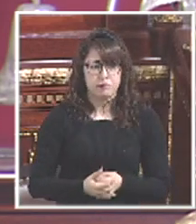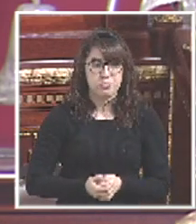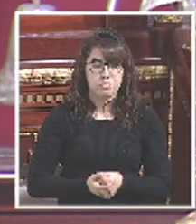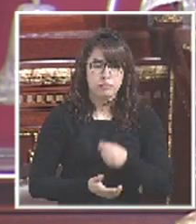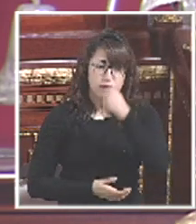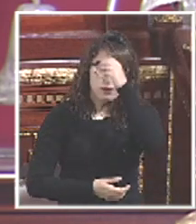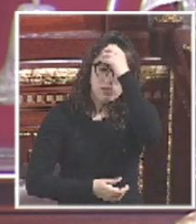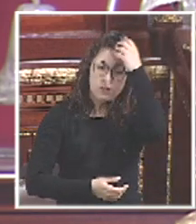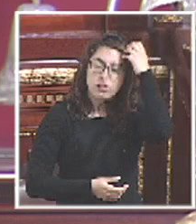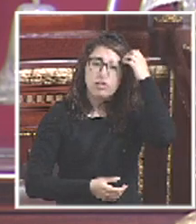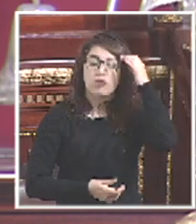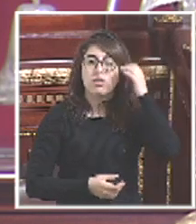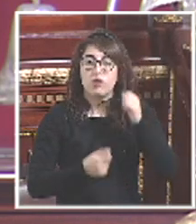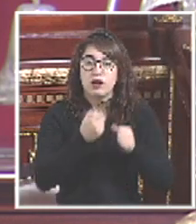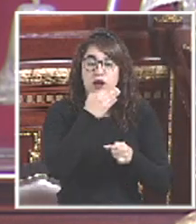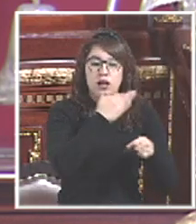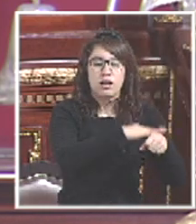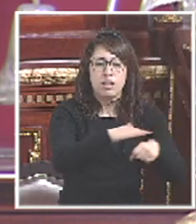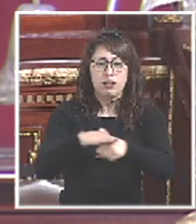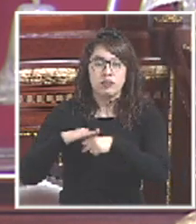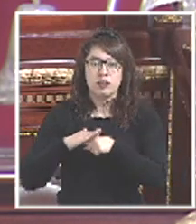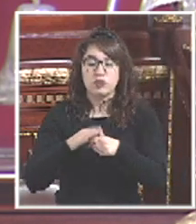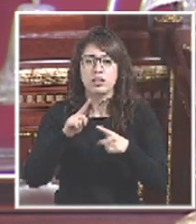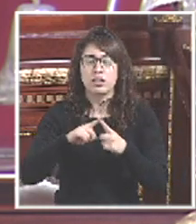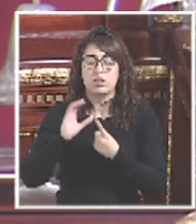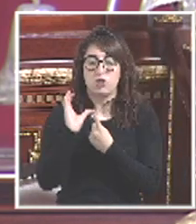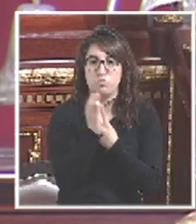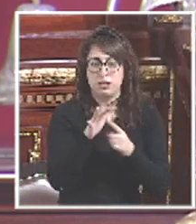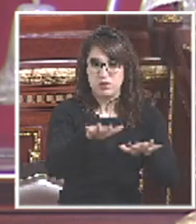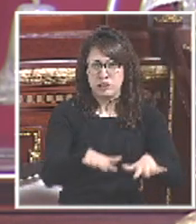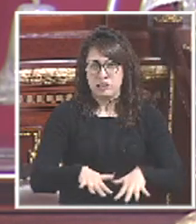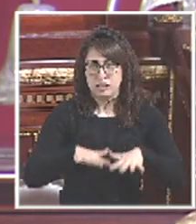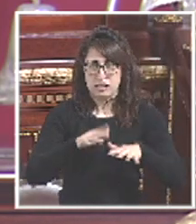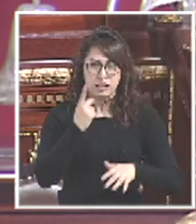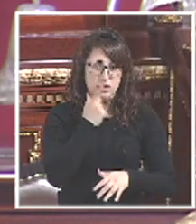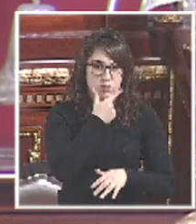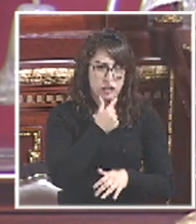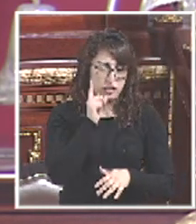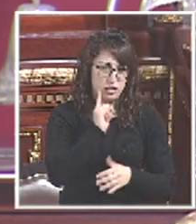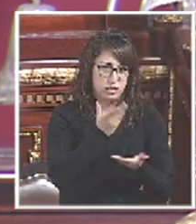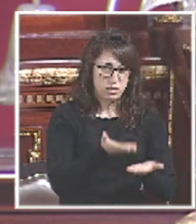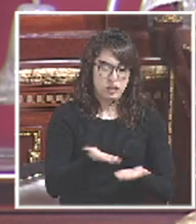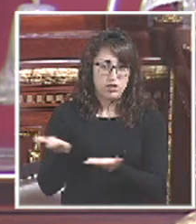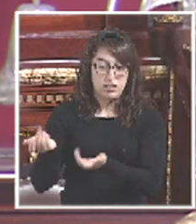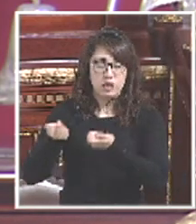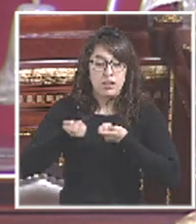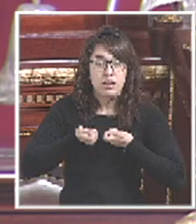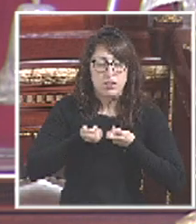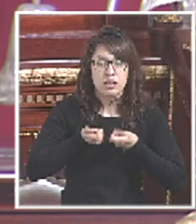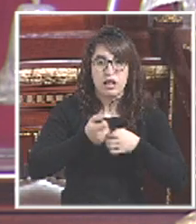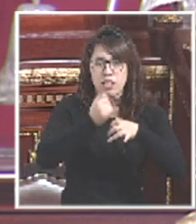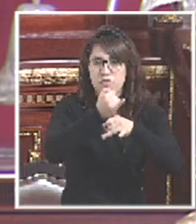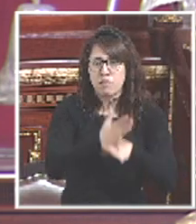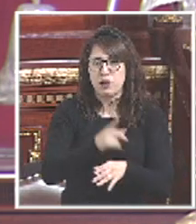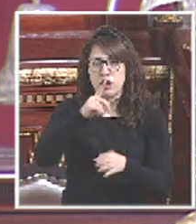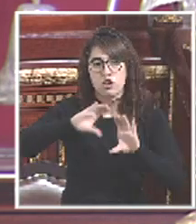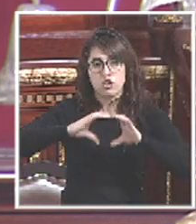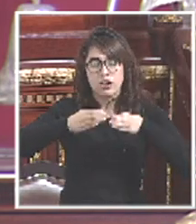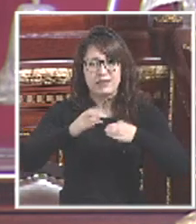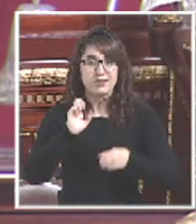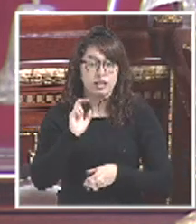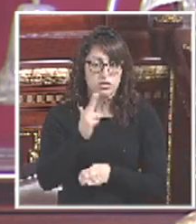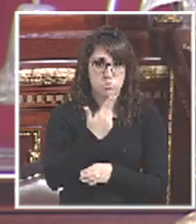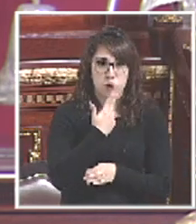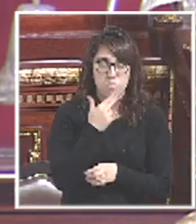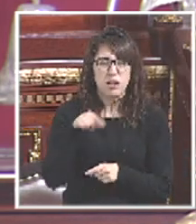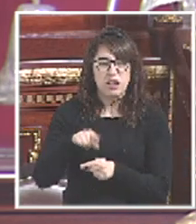Se hace del conocimiento a la Comisión Permanente que se recibió por parte del Congreso del Estado de Chihuahua un comunicado mediante el